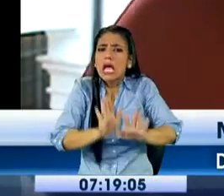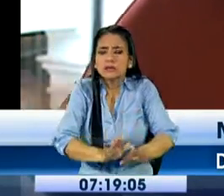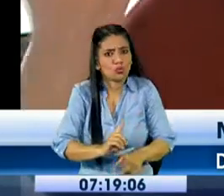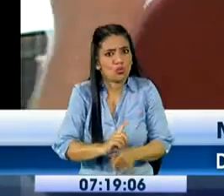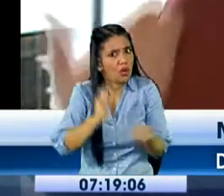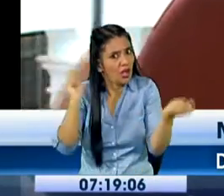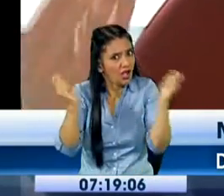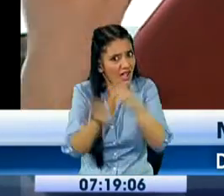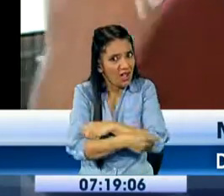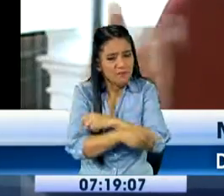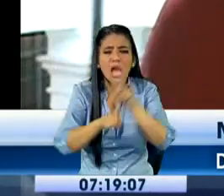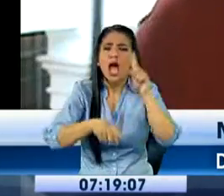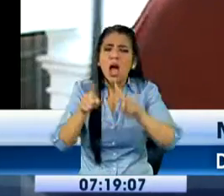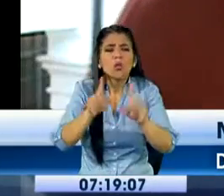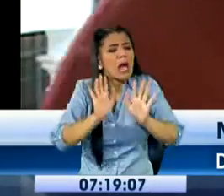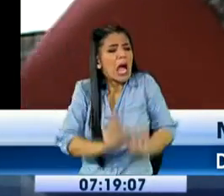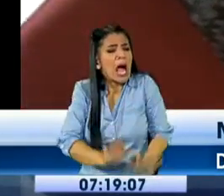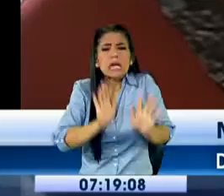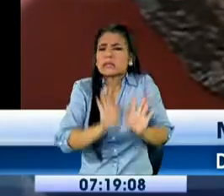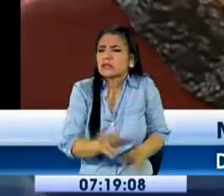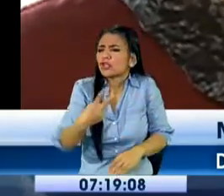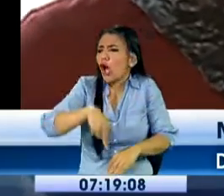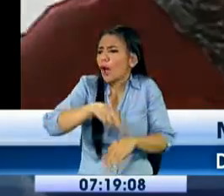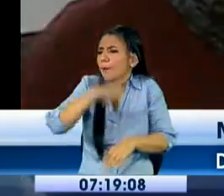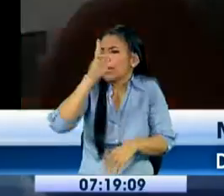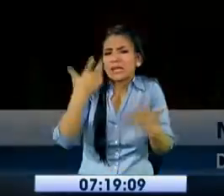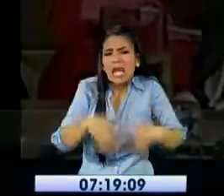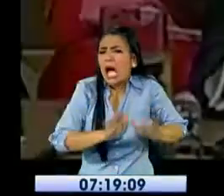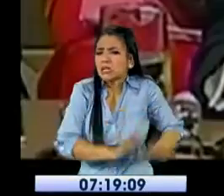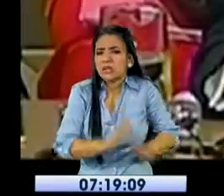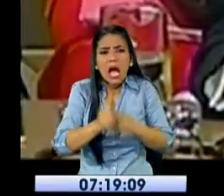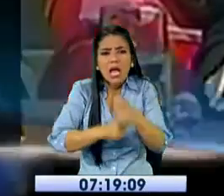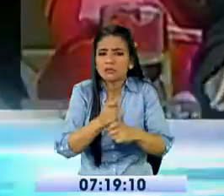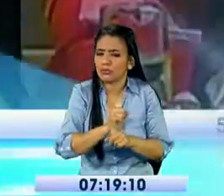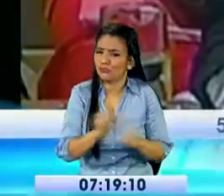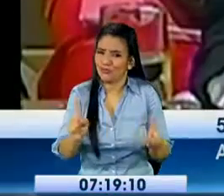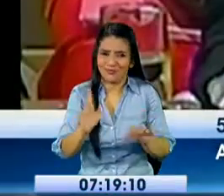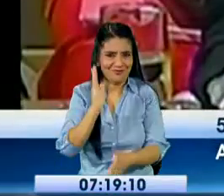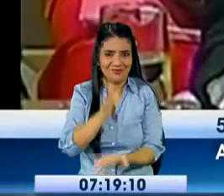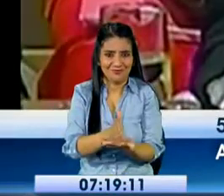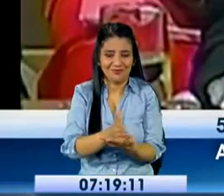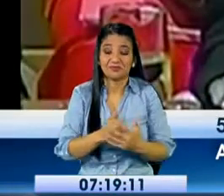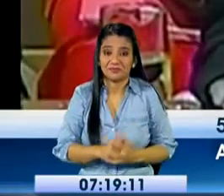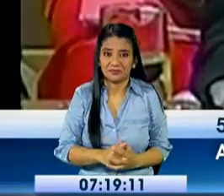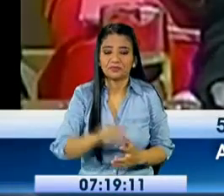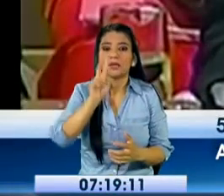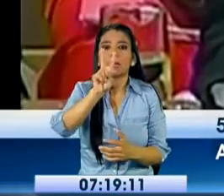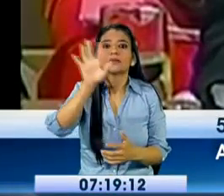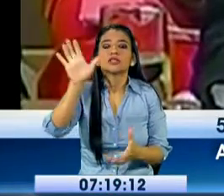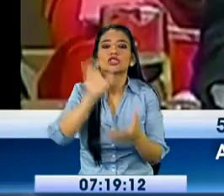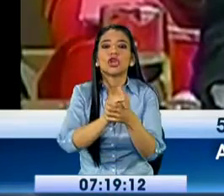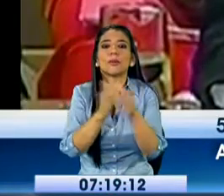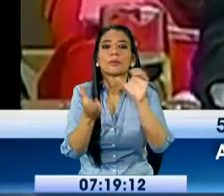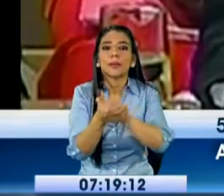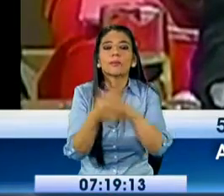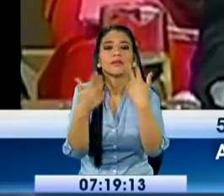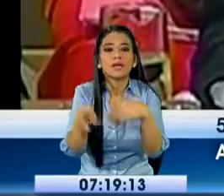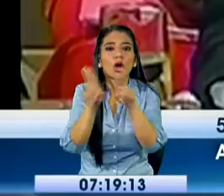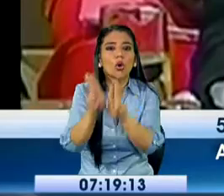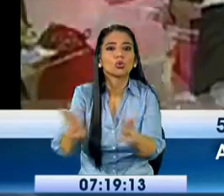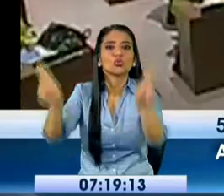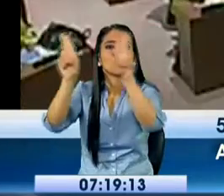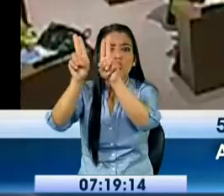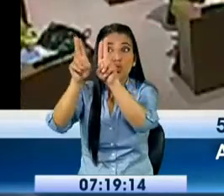venimos arrastrando ya años. El 25 de noviembre fue elegido por la Asamblea General de las Naciones Unidas como el Día Internacional